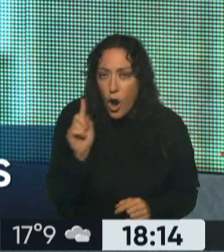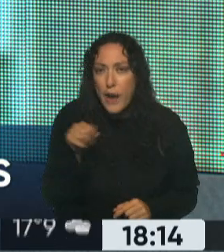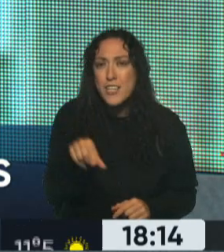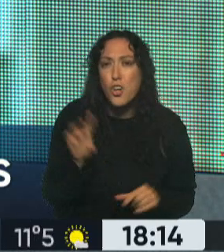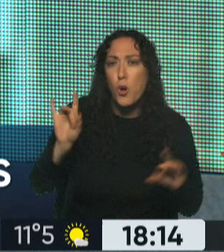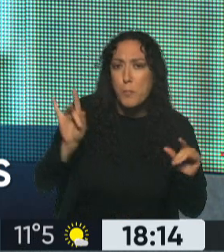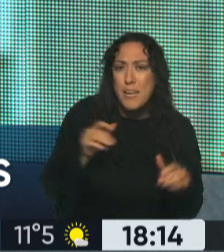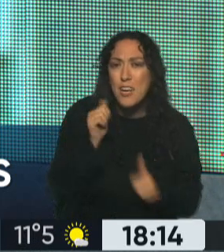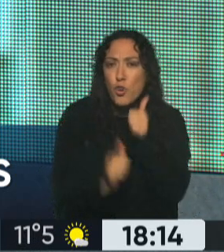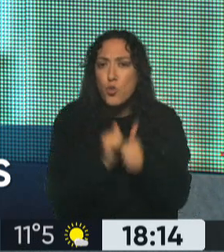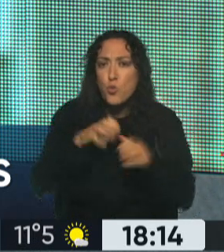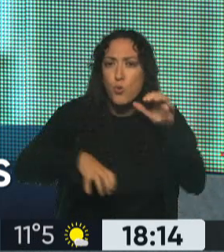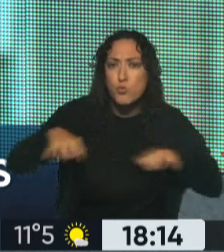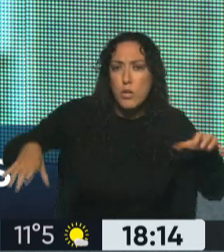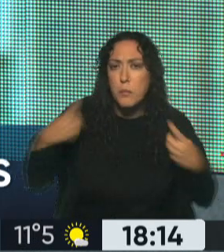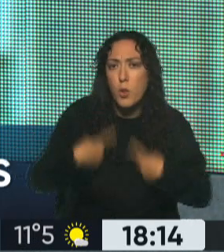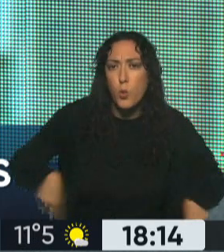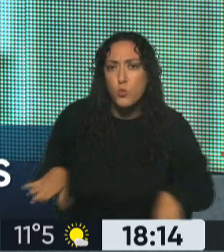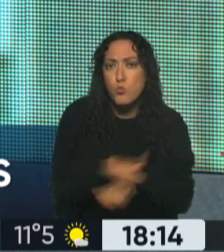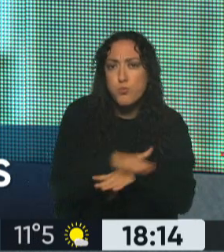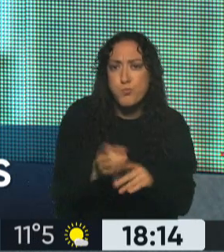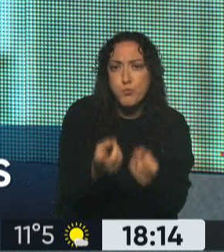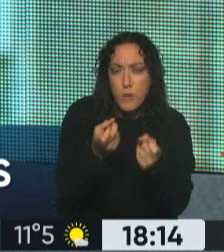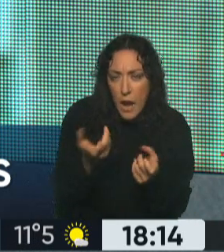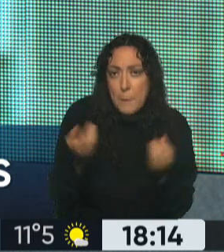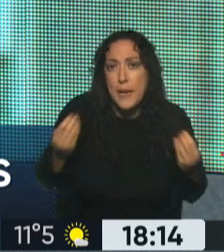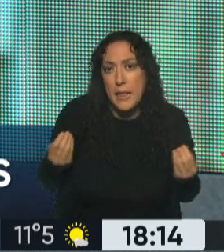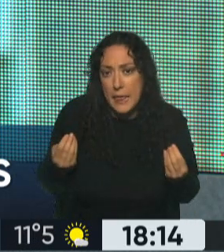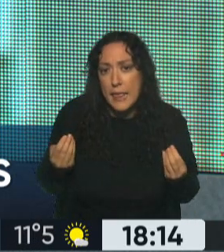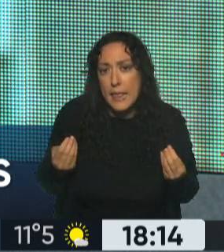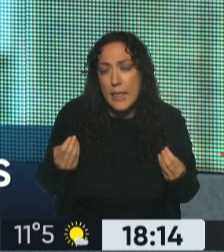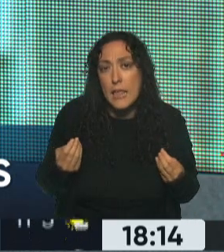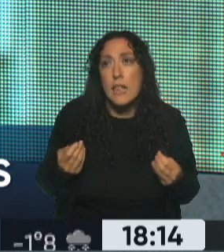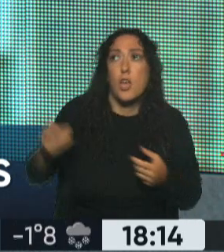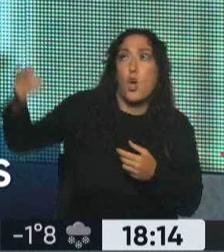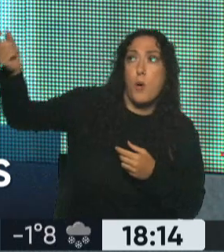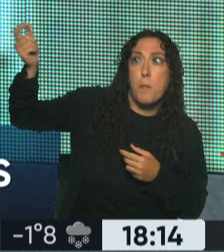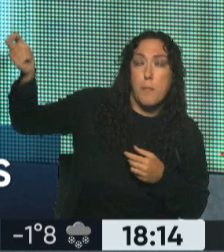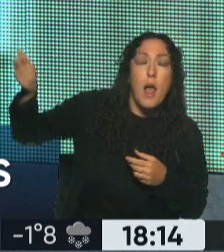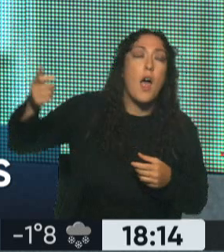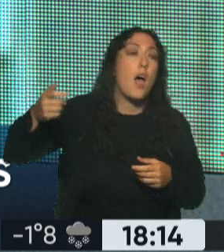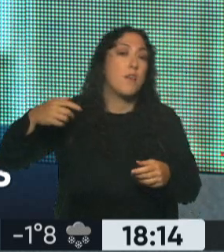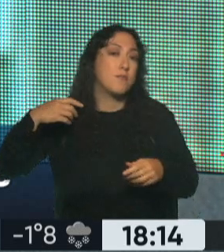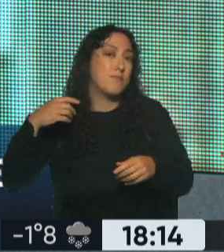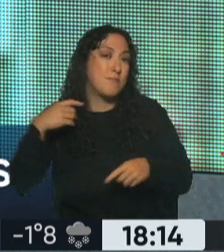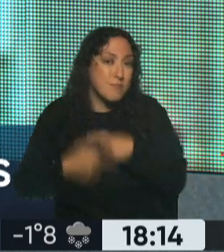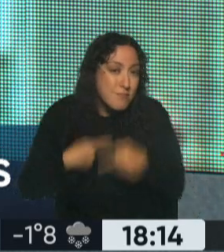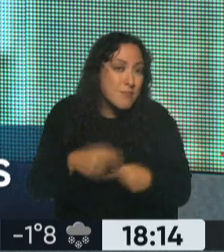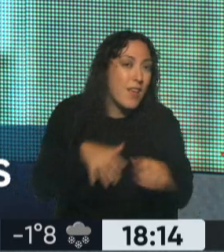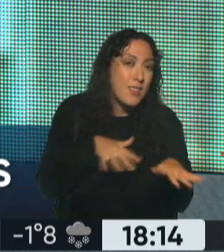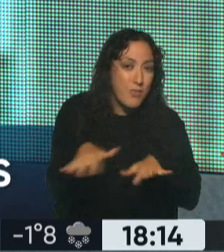Industrias necesitan productos para reactivar su propia economía cotidiana esa se la tengo Clara